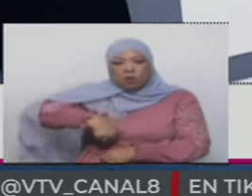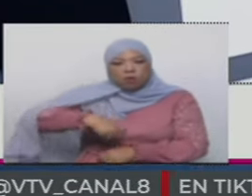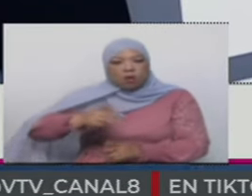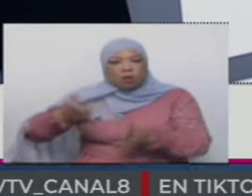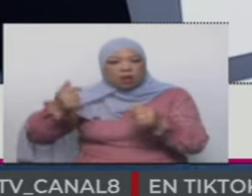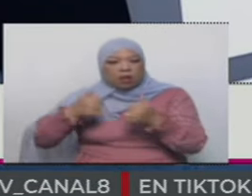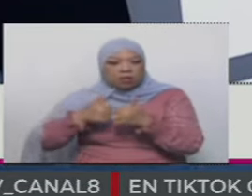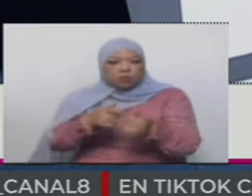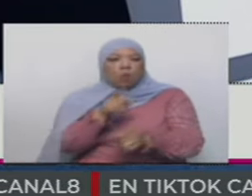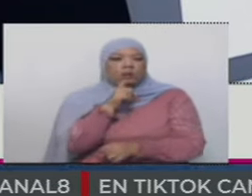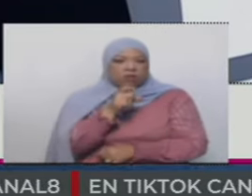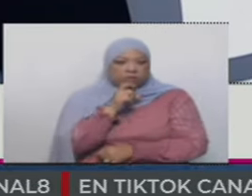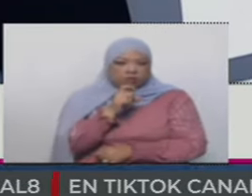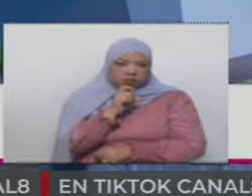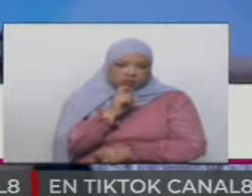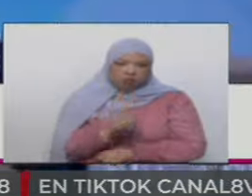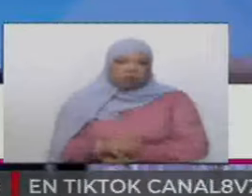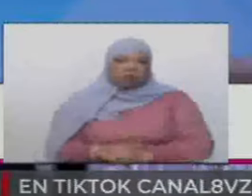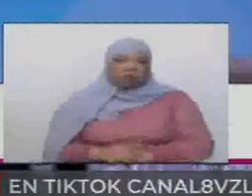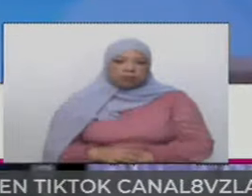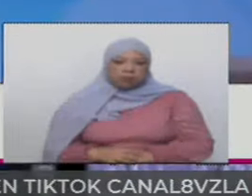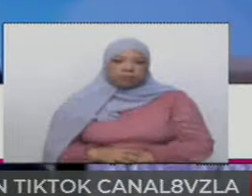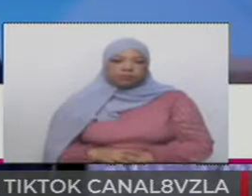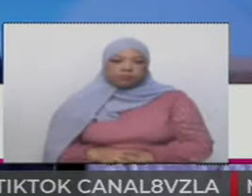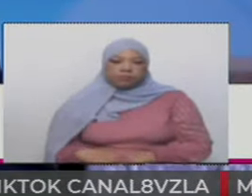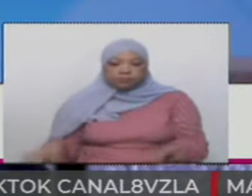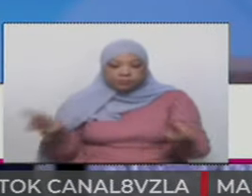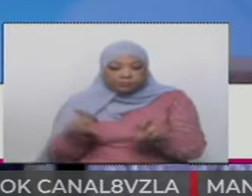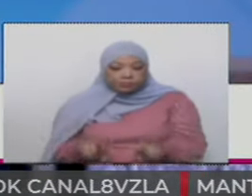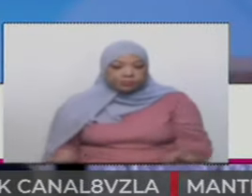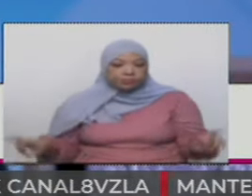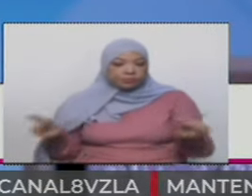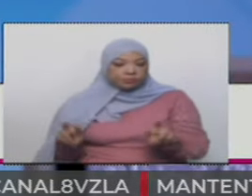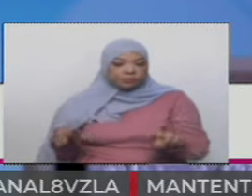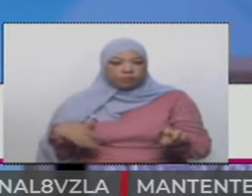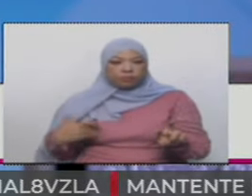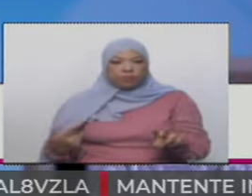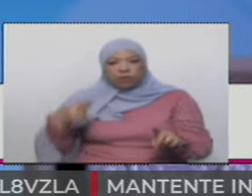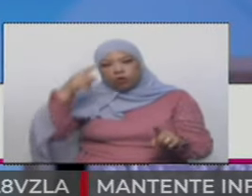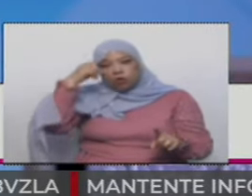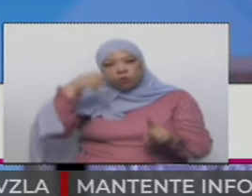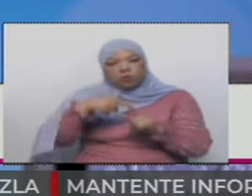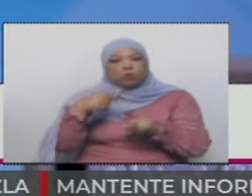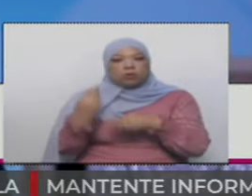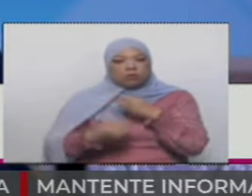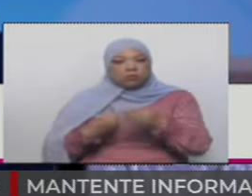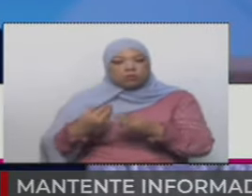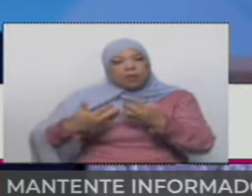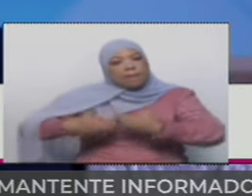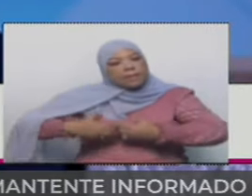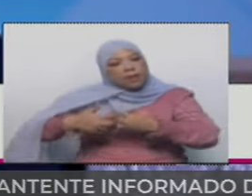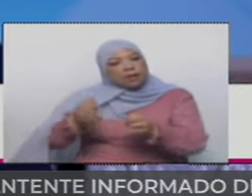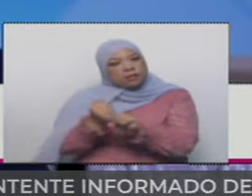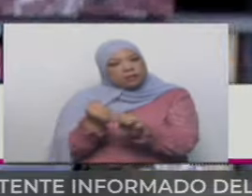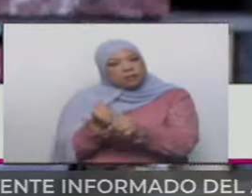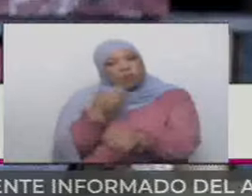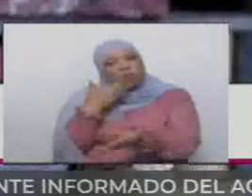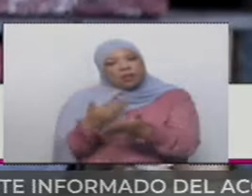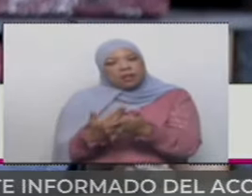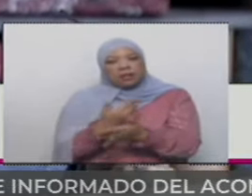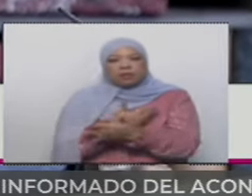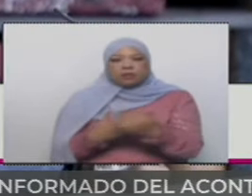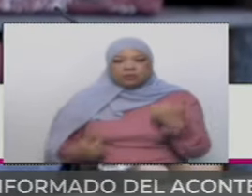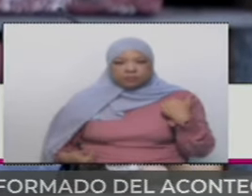persigue, entonces podemos con esas inventivas poder seguir adelante y con la empresa también. Gracias, Margiela.